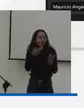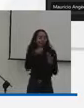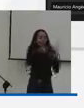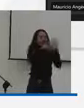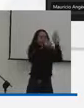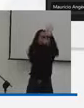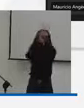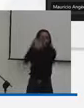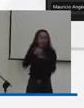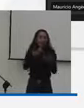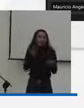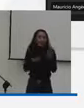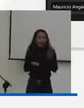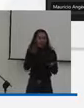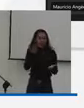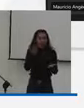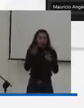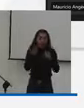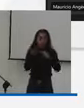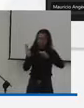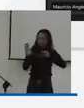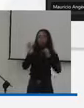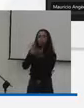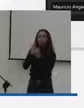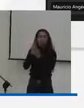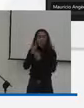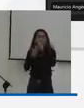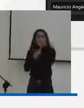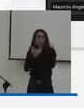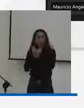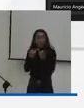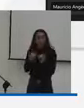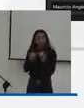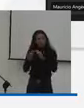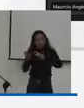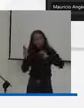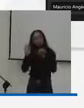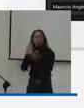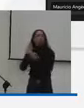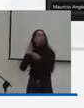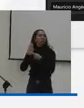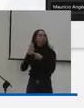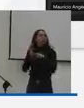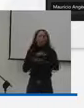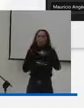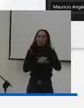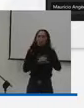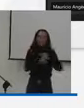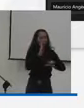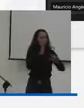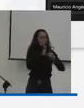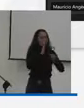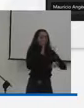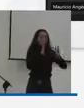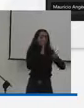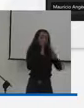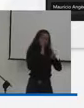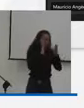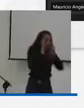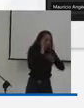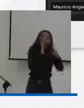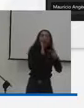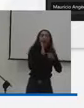esta es una situación que no se modificó con este nuevo proyecto de ley sigue igual y serán estos entes